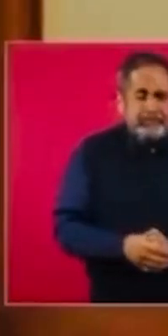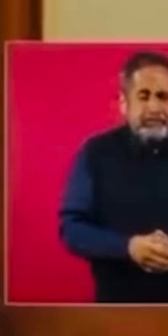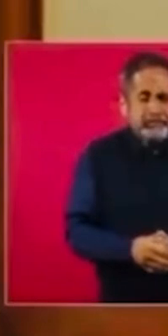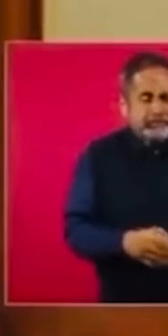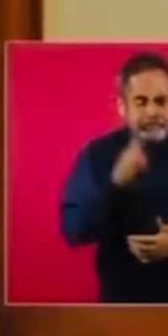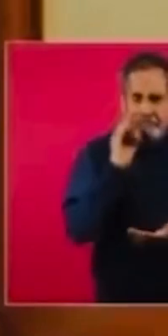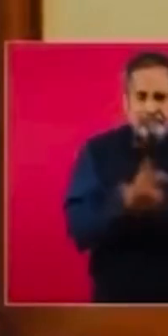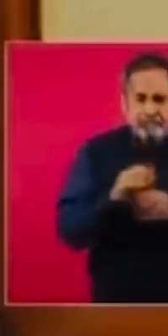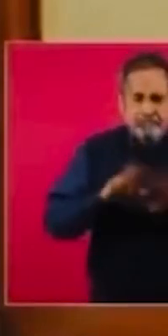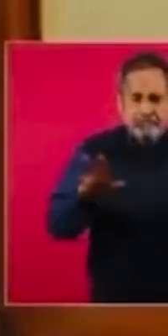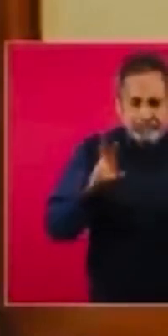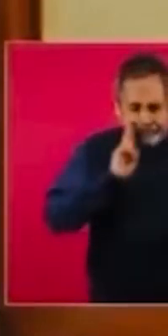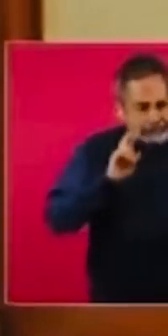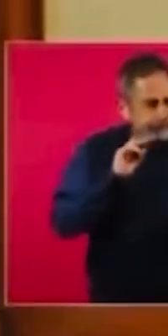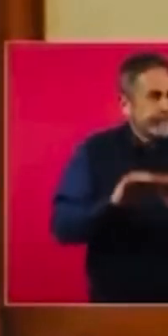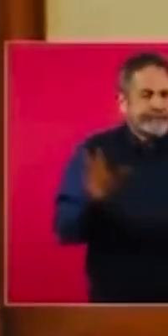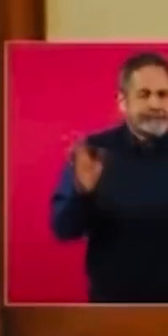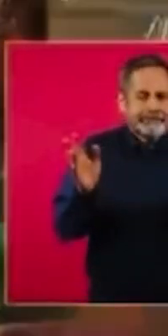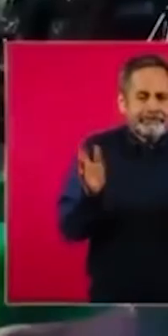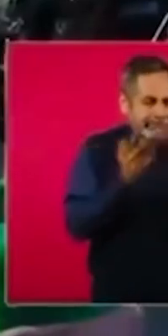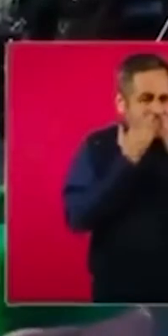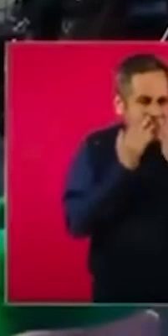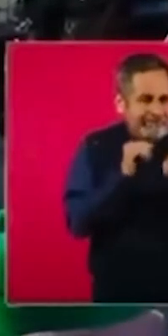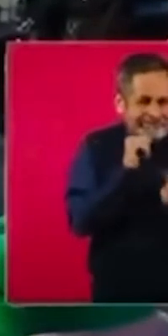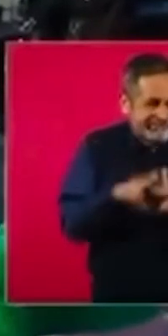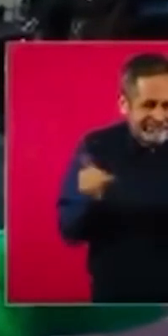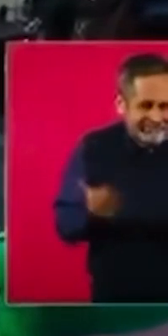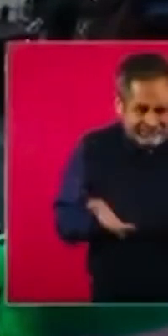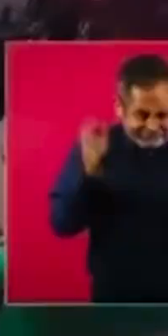de una vez, ¿no?, se defina